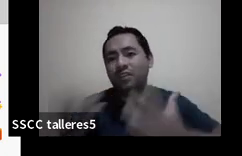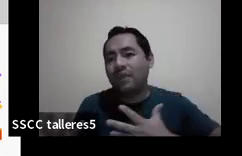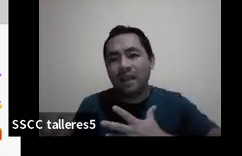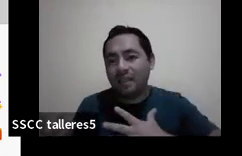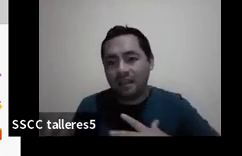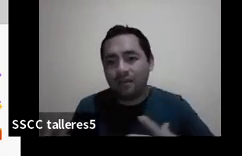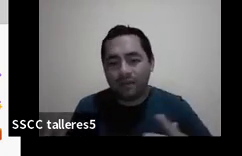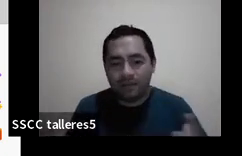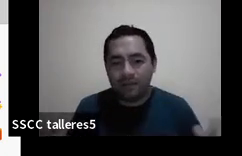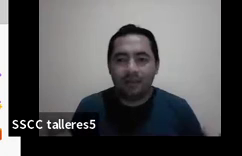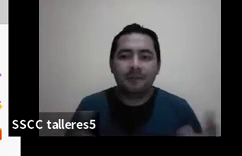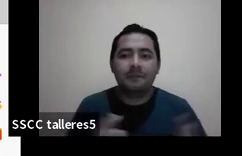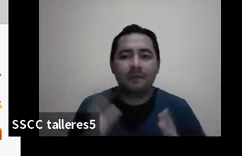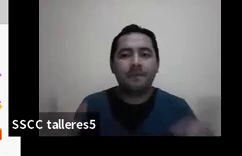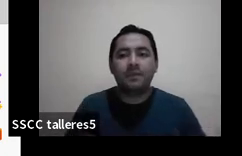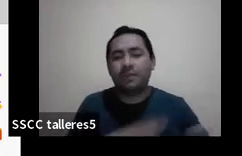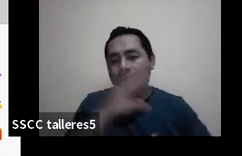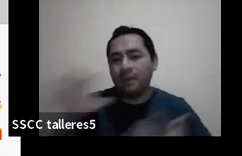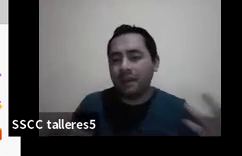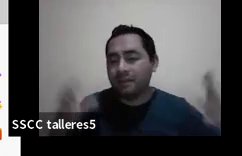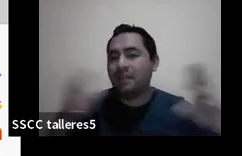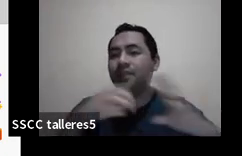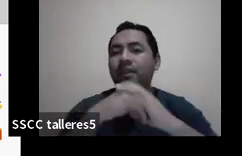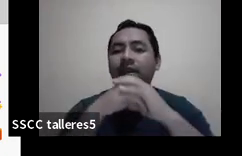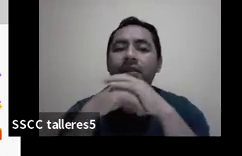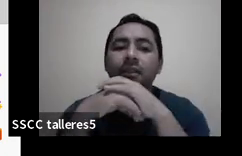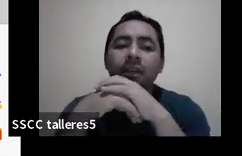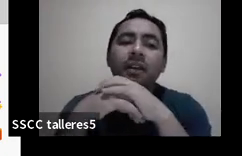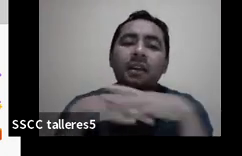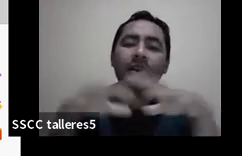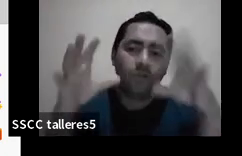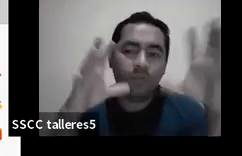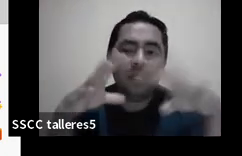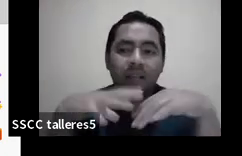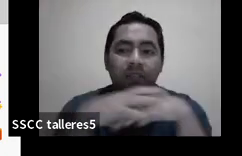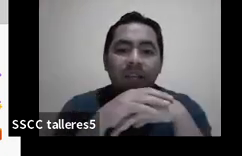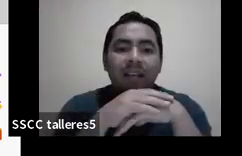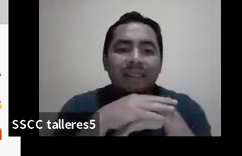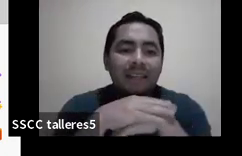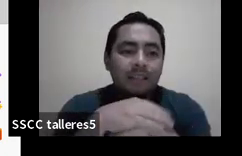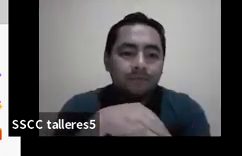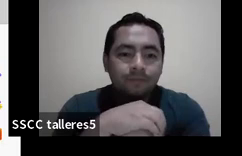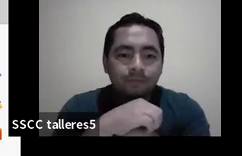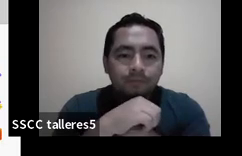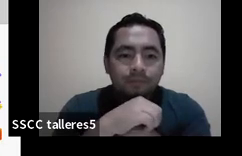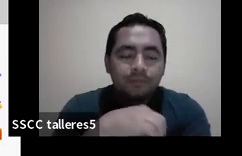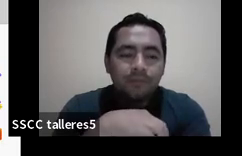otros que no saben nada de lengua de señas. ¿Ya? Entonces, ahí está la diferencia. Usualmente se clasifican en